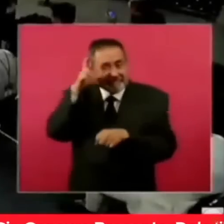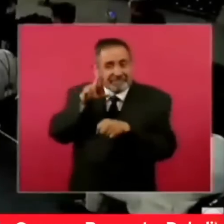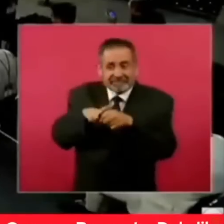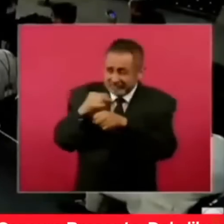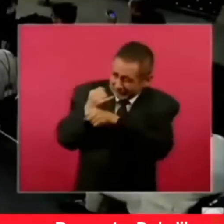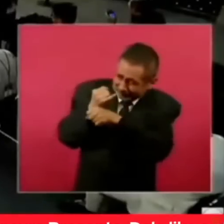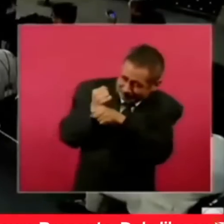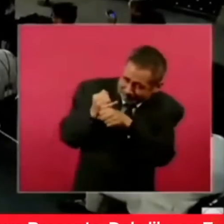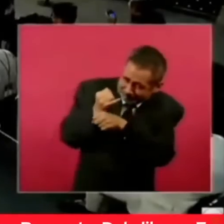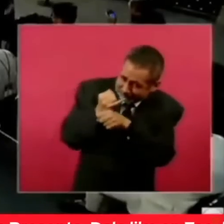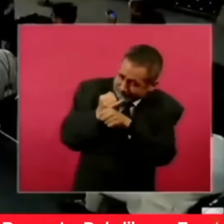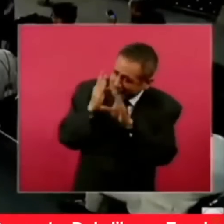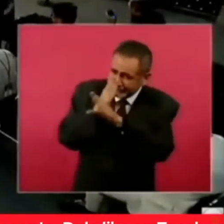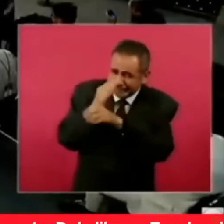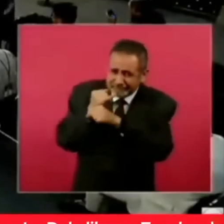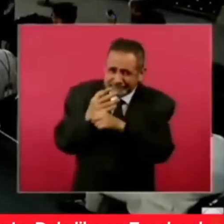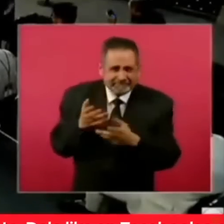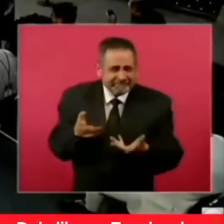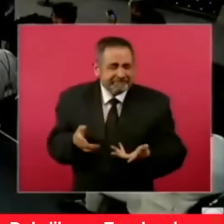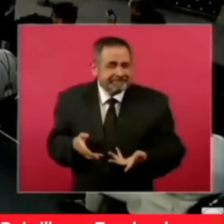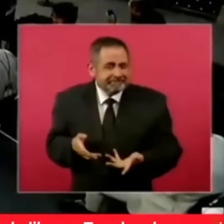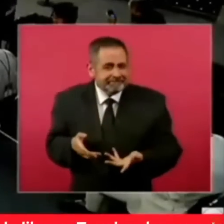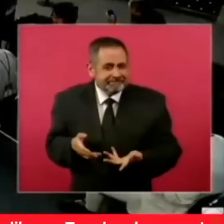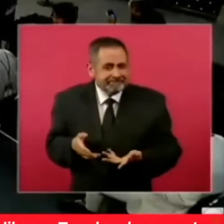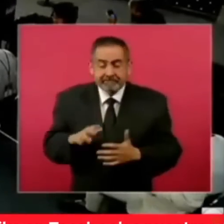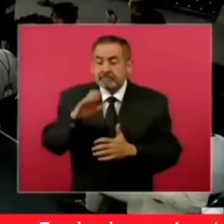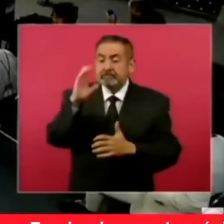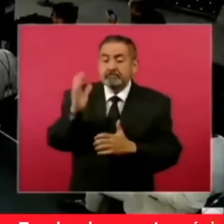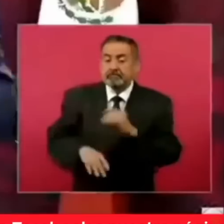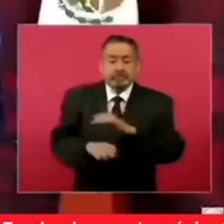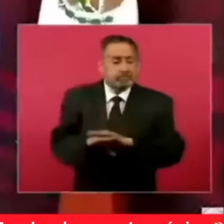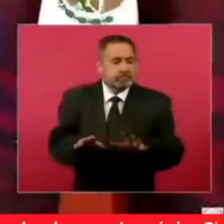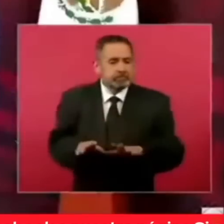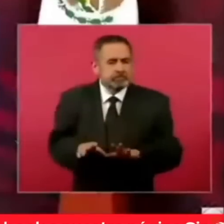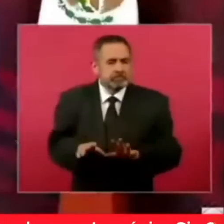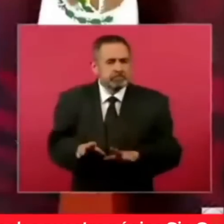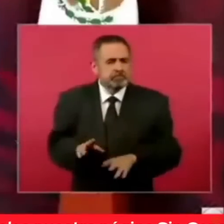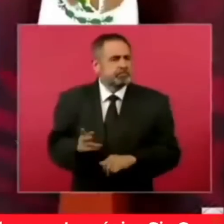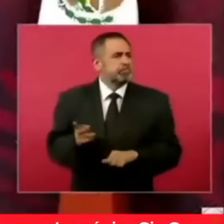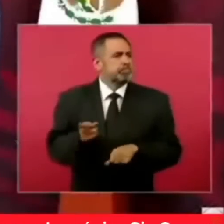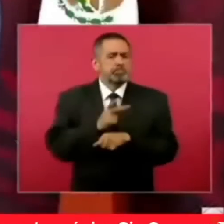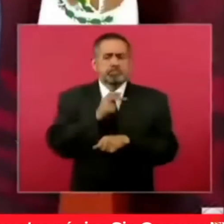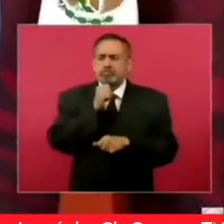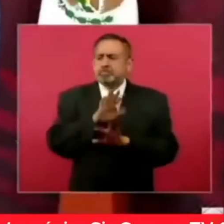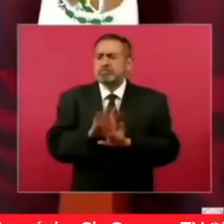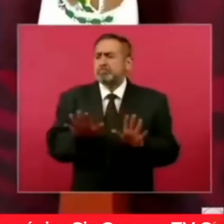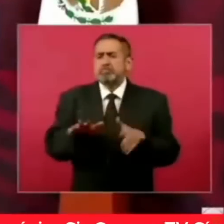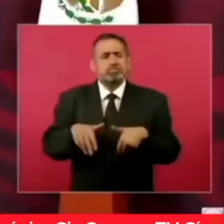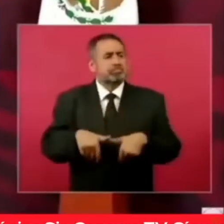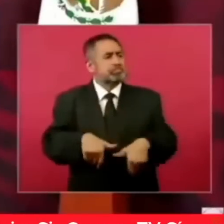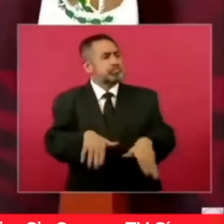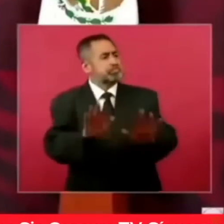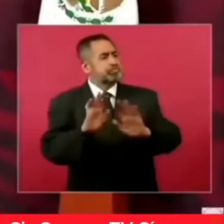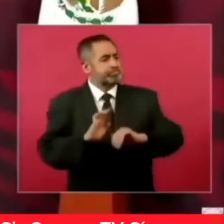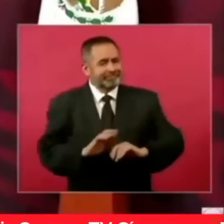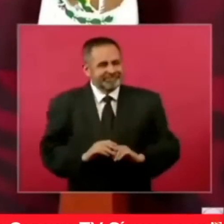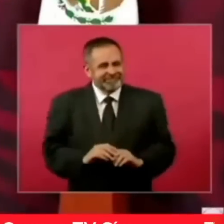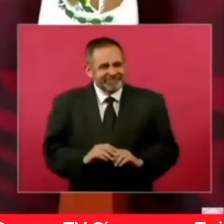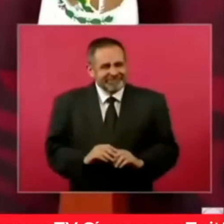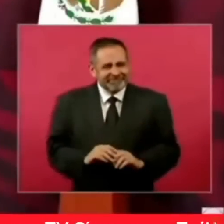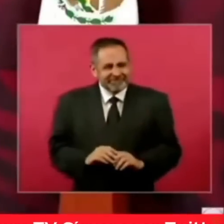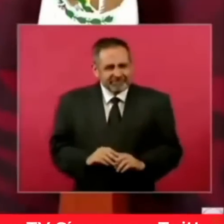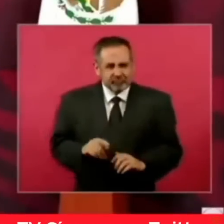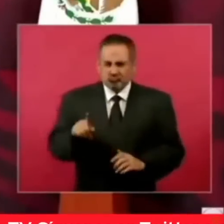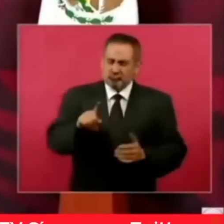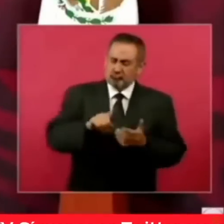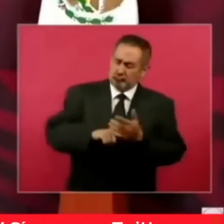CISEN. Termina ahí y como si nada hubiese pasado, ahora con una